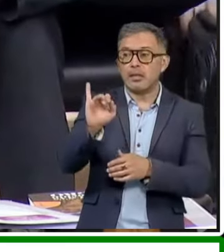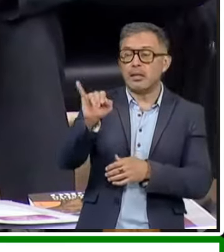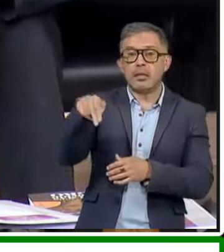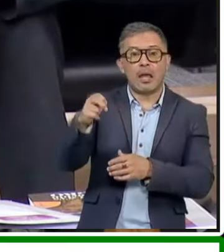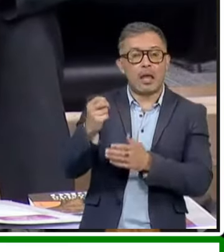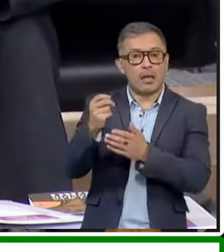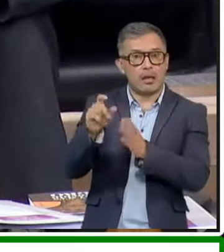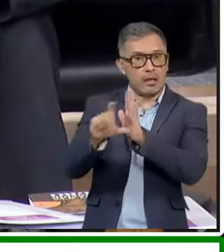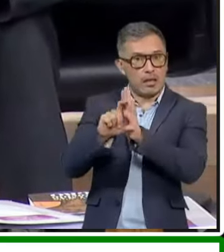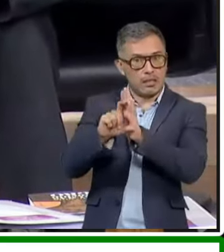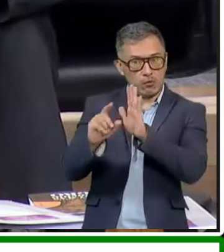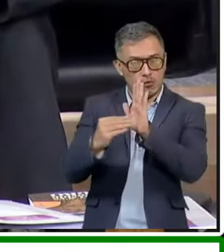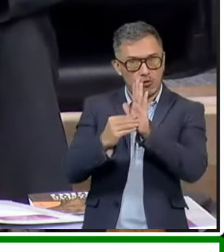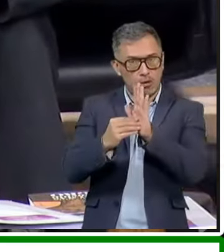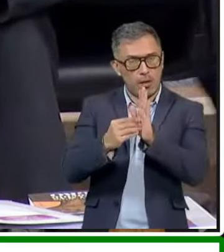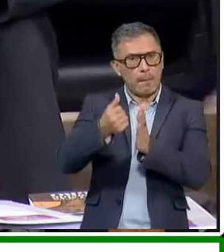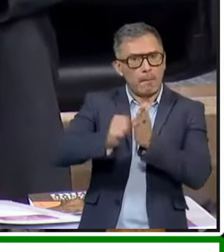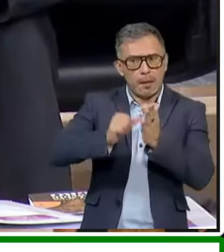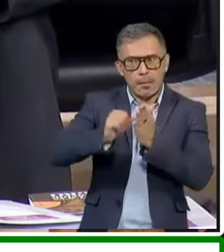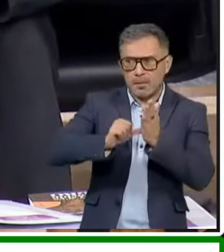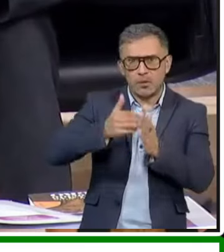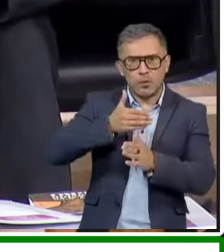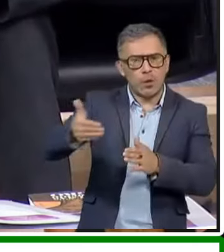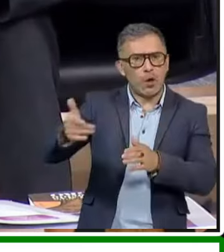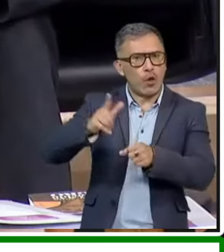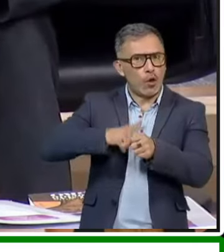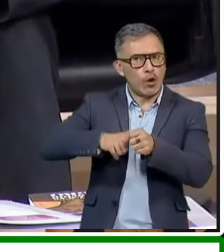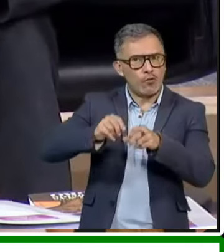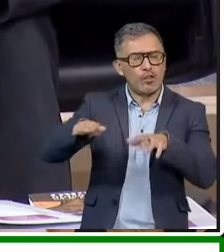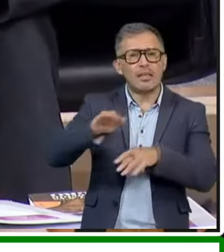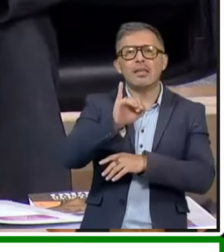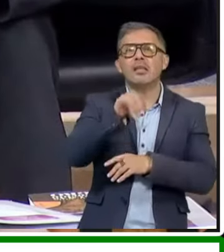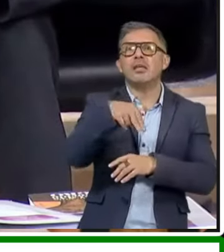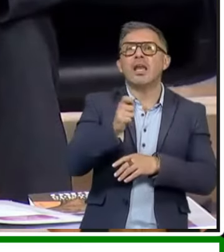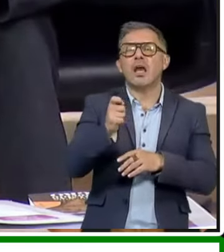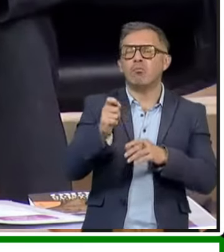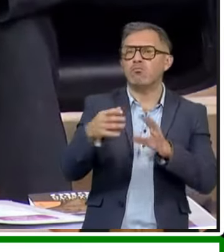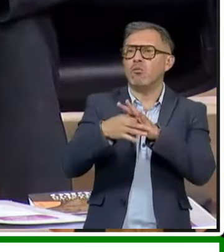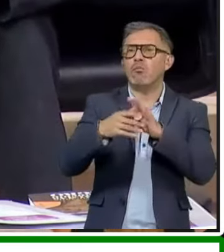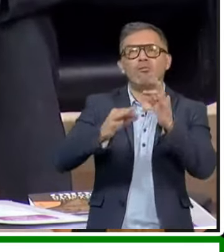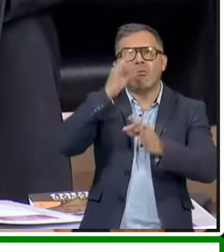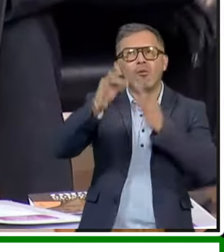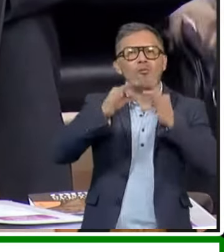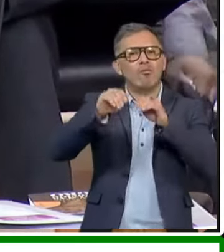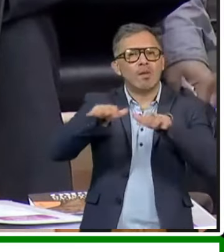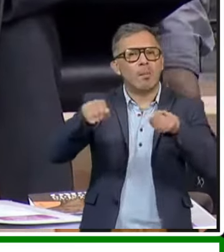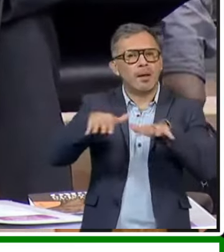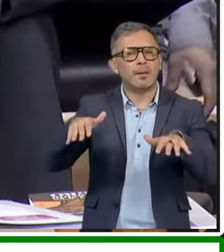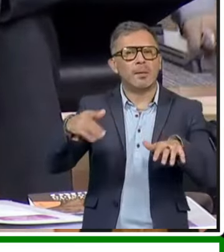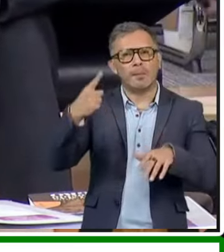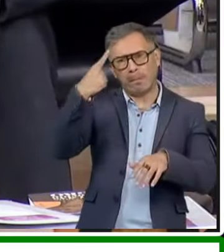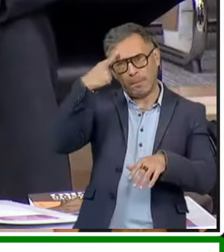del INE, pues usa, llevan meses usando los colores, llevan meses usando al instituto, haciendo actos de campaña en favor de